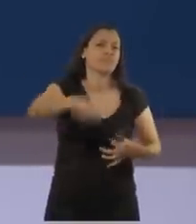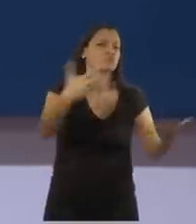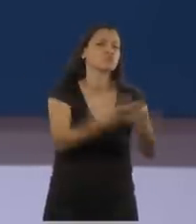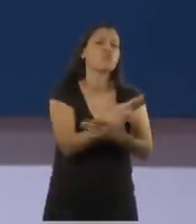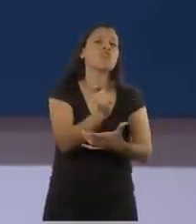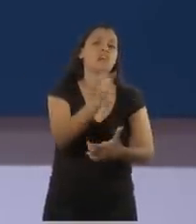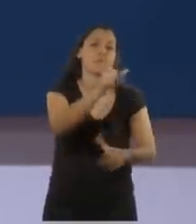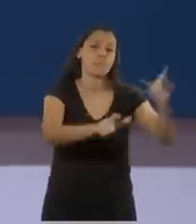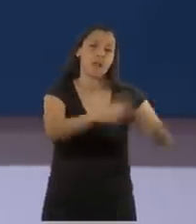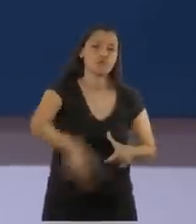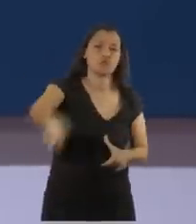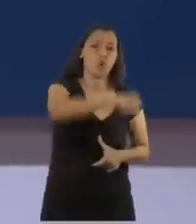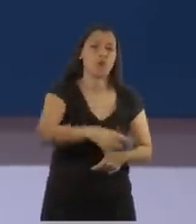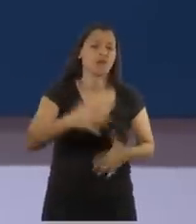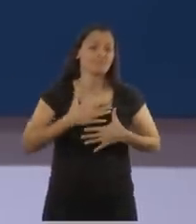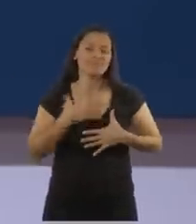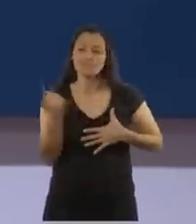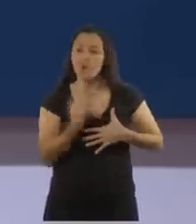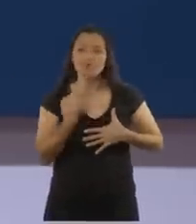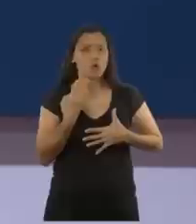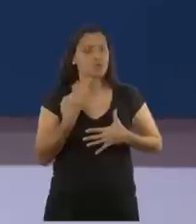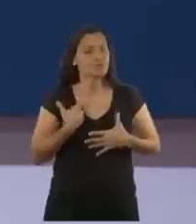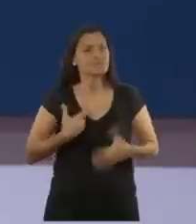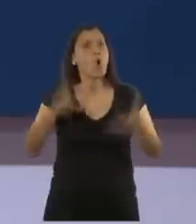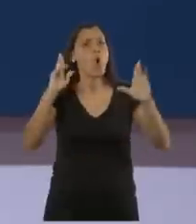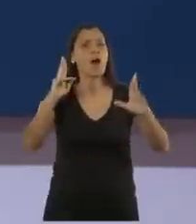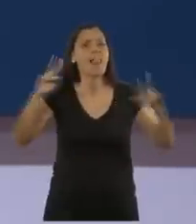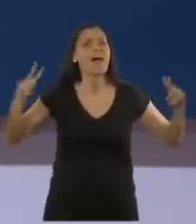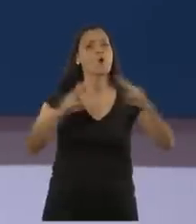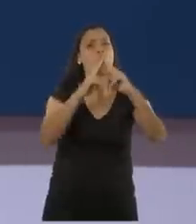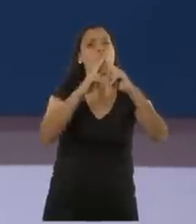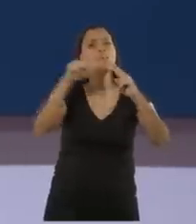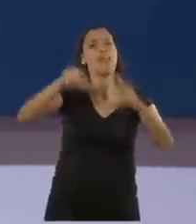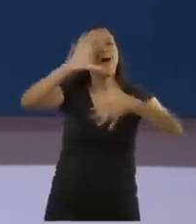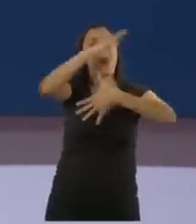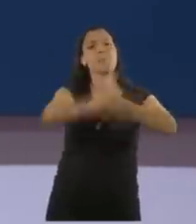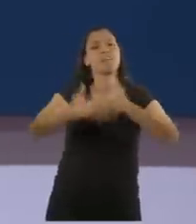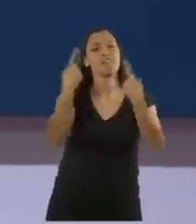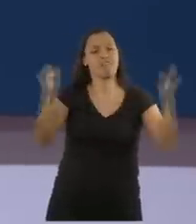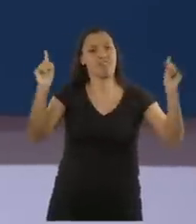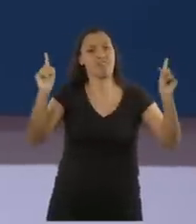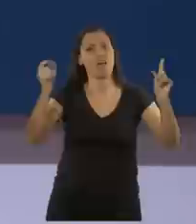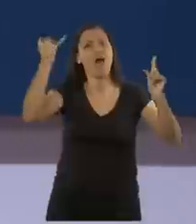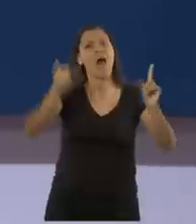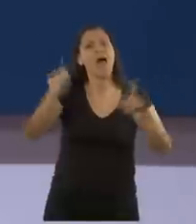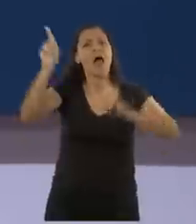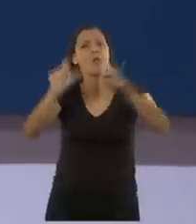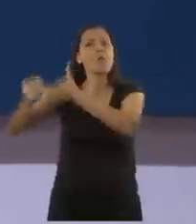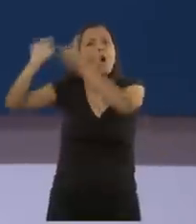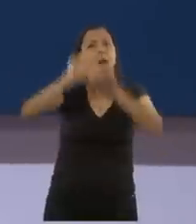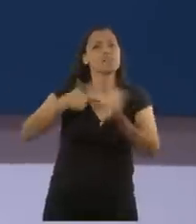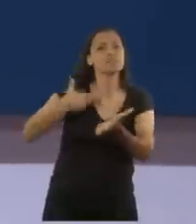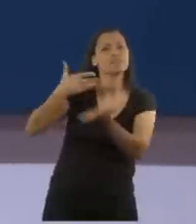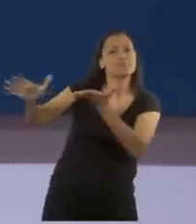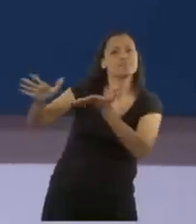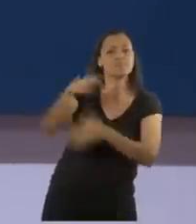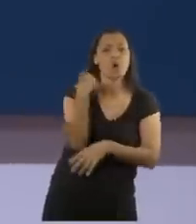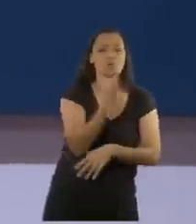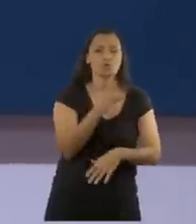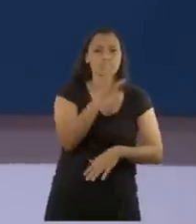definitivamente hubiésemos querido otra cumbre de las américas el silencio de los ausentes nos interpelan